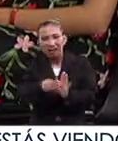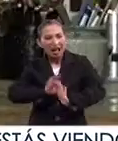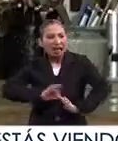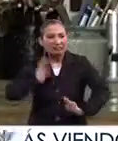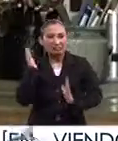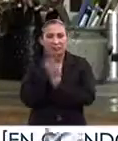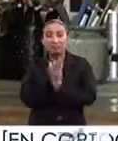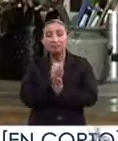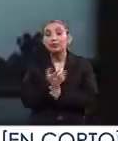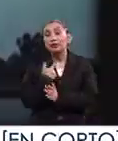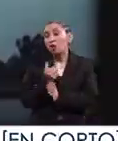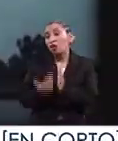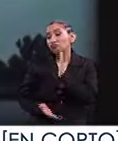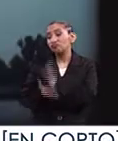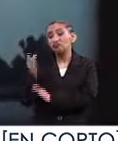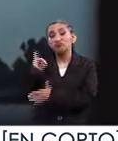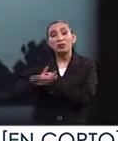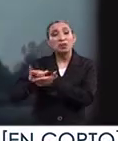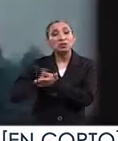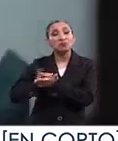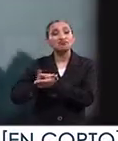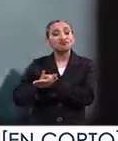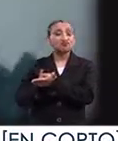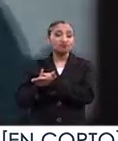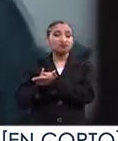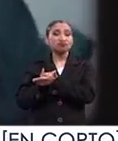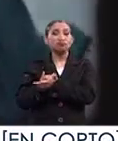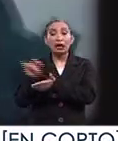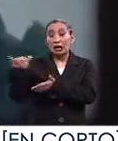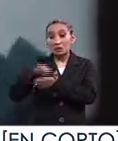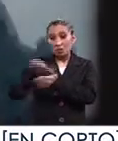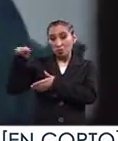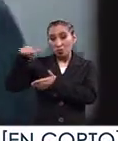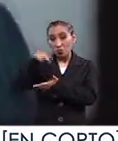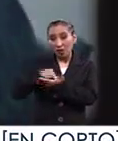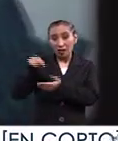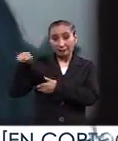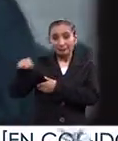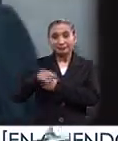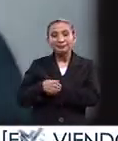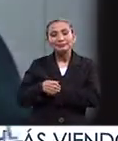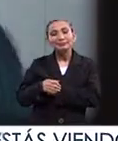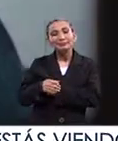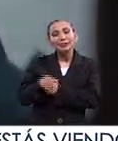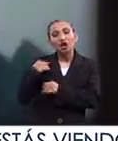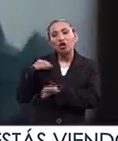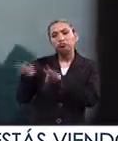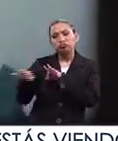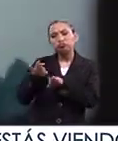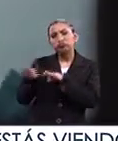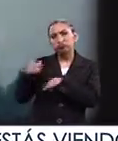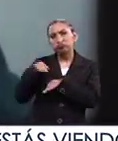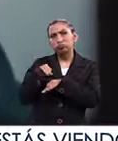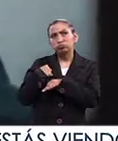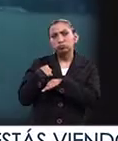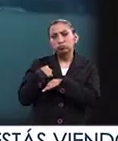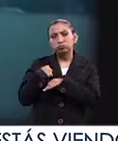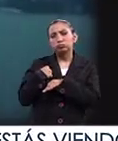música y me fui a vivir a Nueva York. Y a Nueva York Trabajaba,